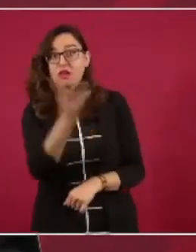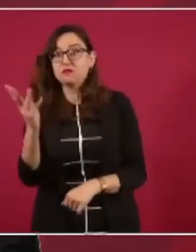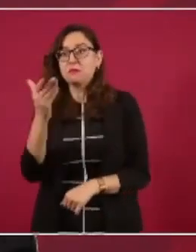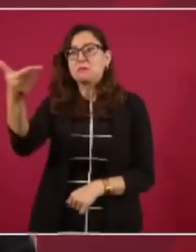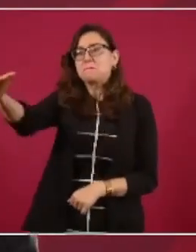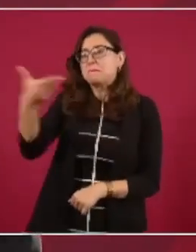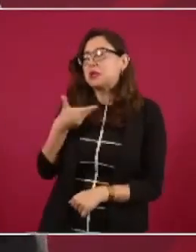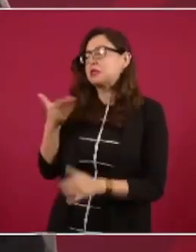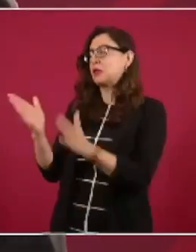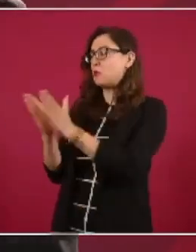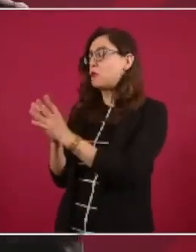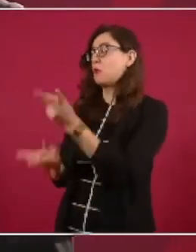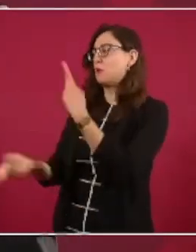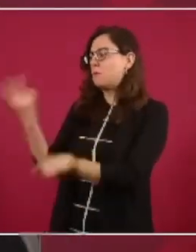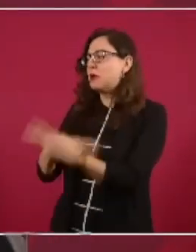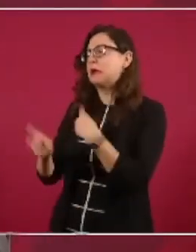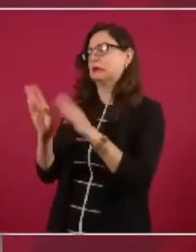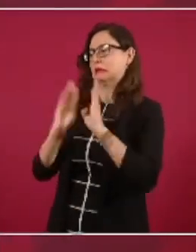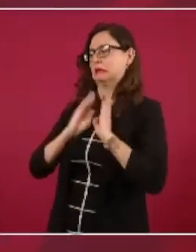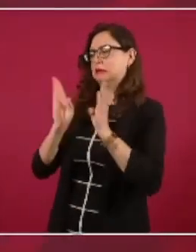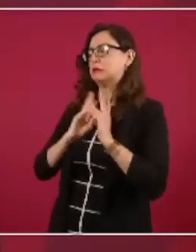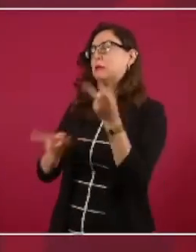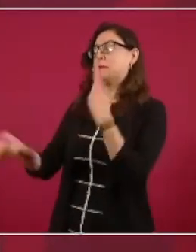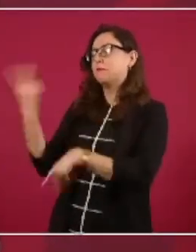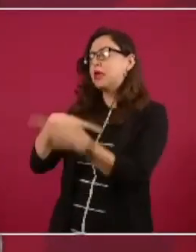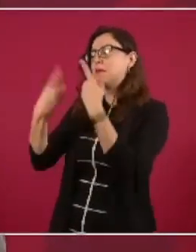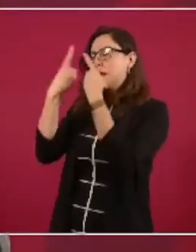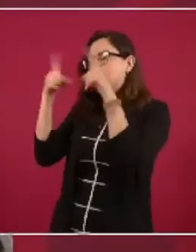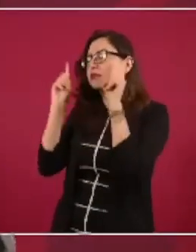incluso reconocen